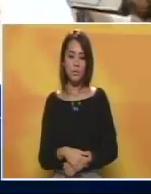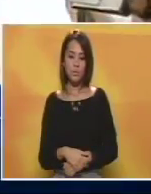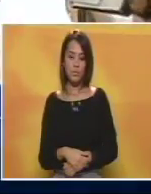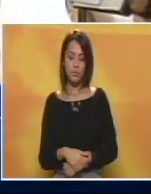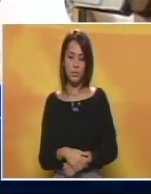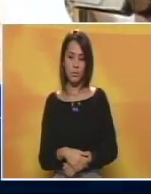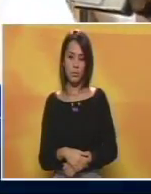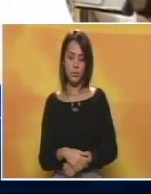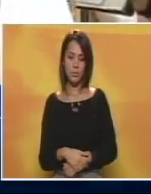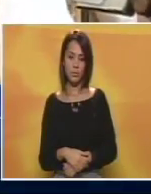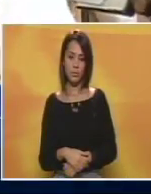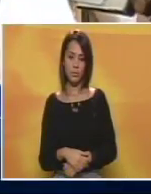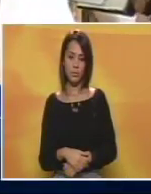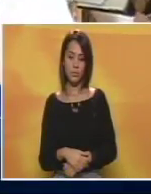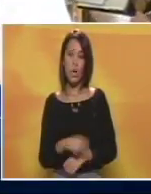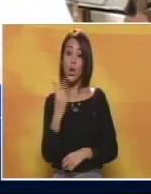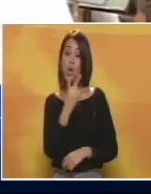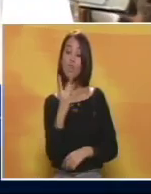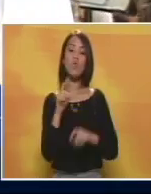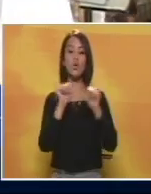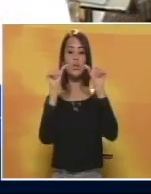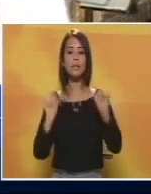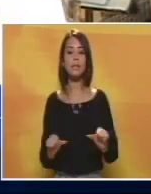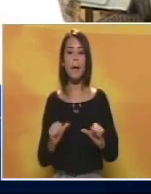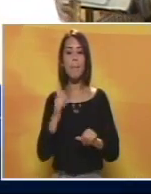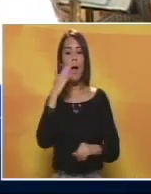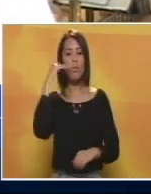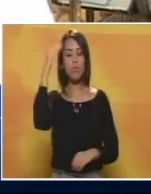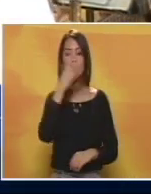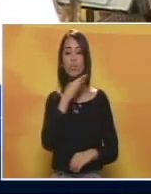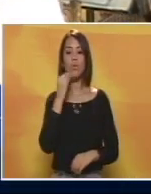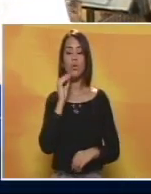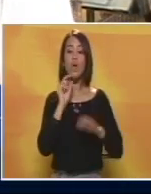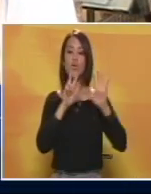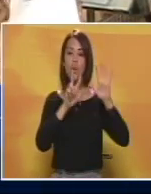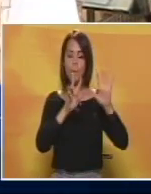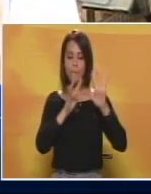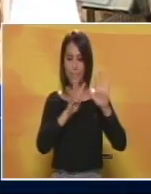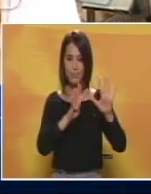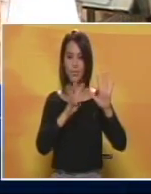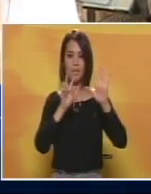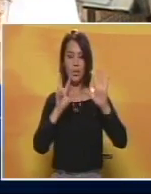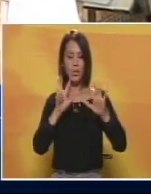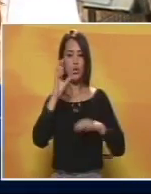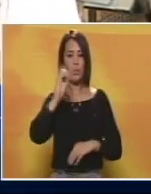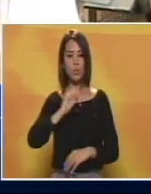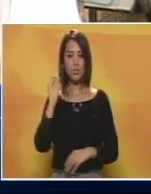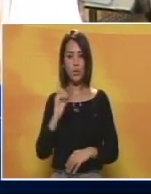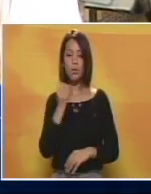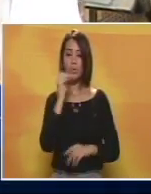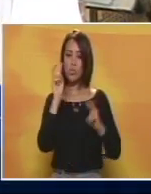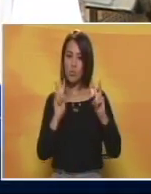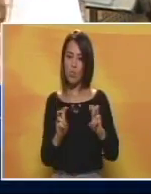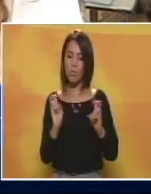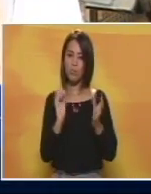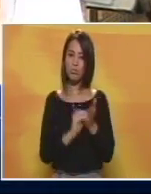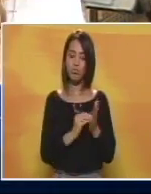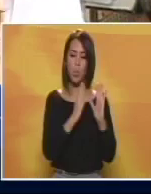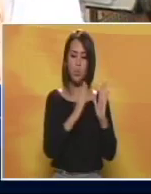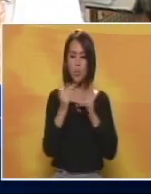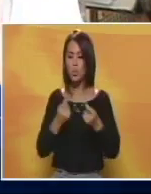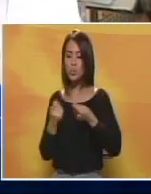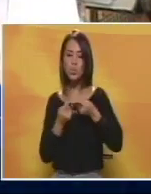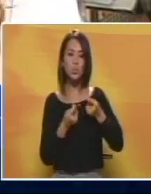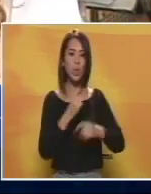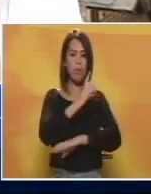En líneas generales, los dos sistemas, adultos y adolescentes, tenemos 98% de nuevo régimen, que implica, bueno, control, orden,